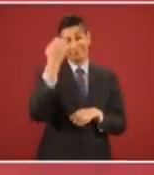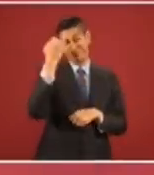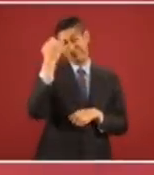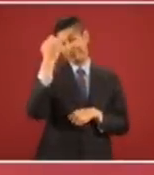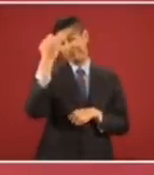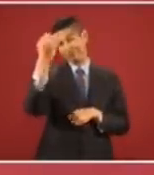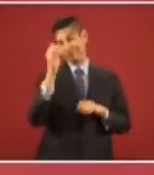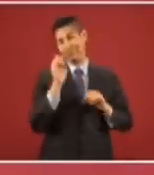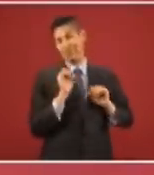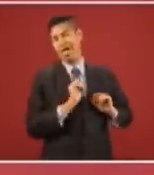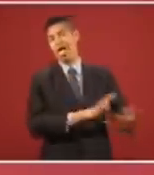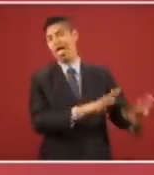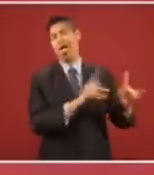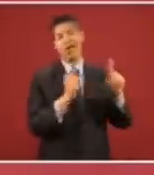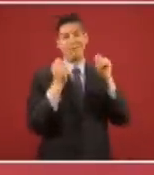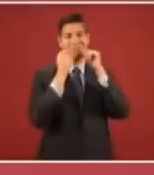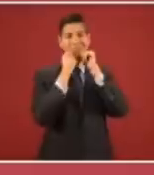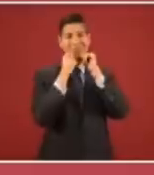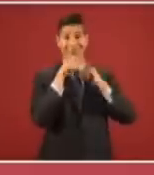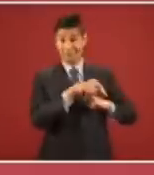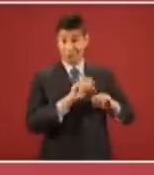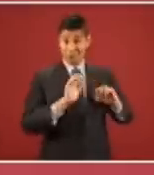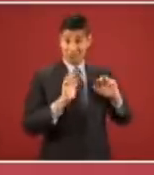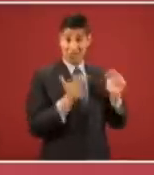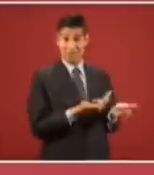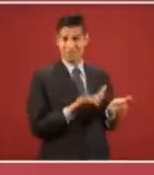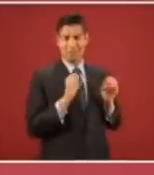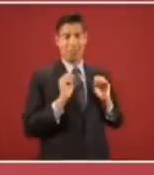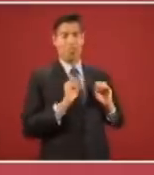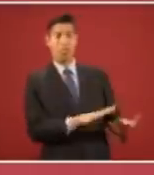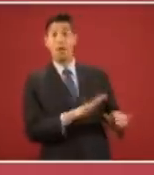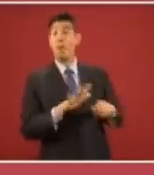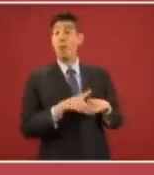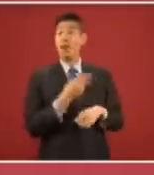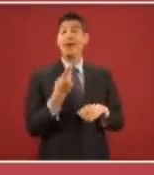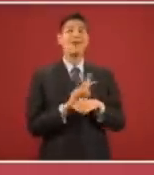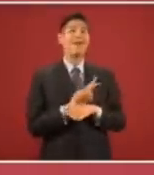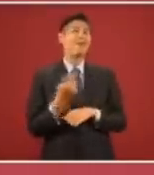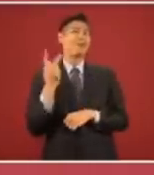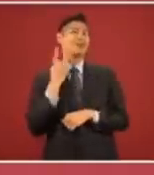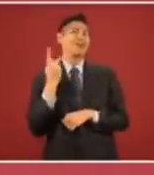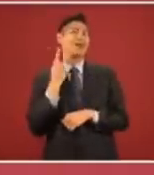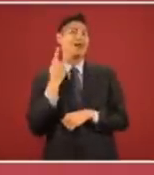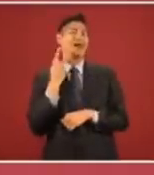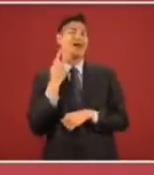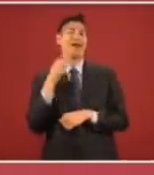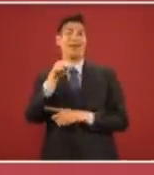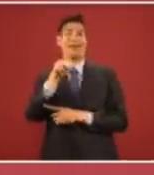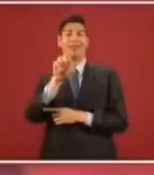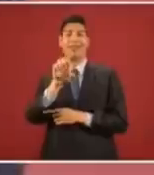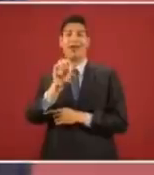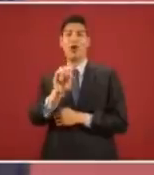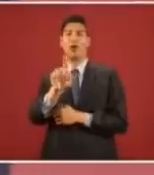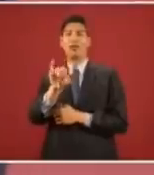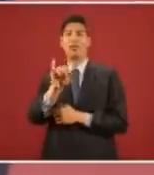Chiapas y se abandonó el país por el predominio de la política neoliberal y por